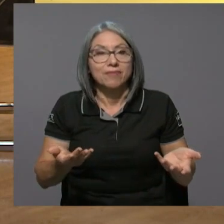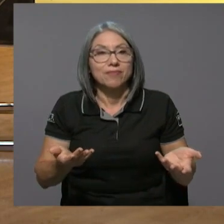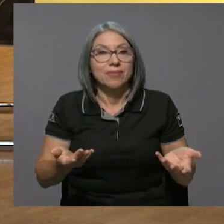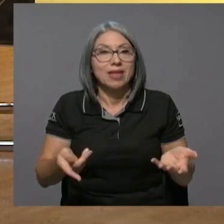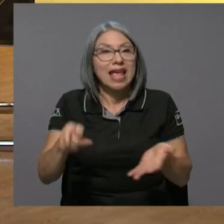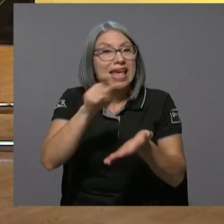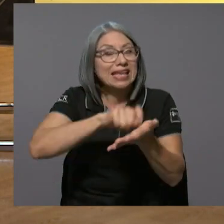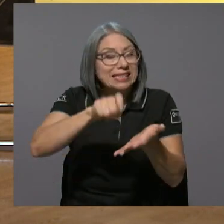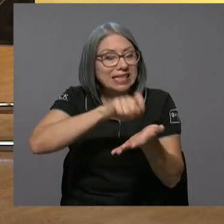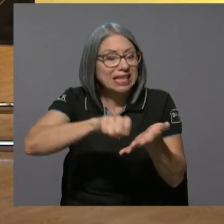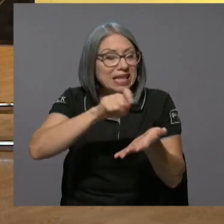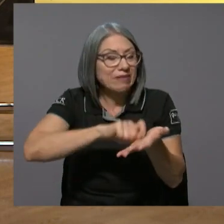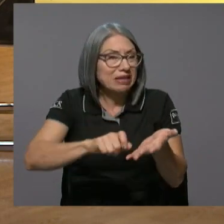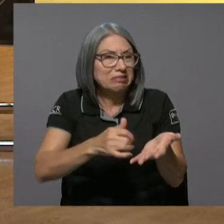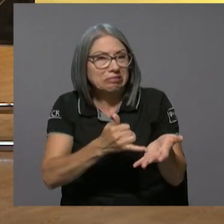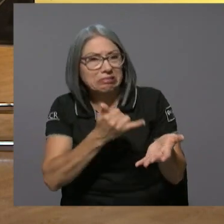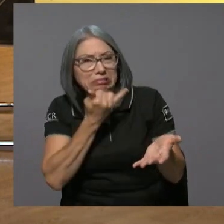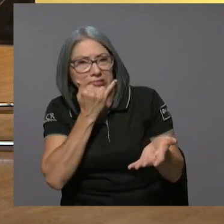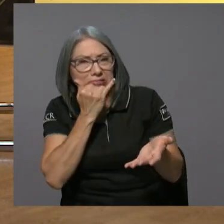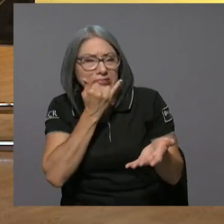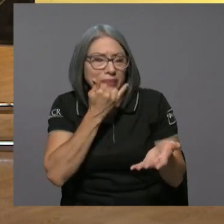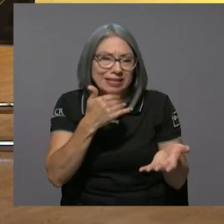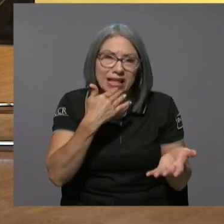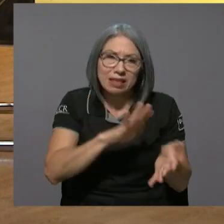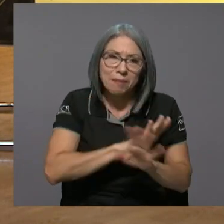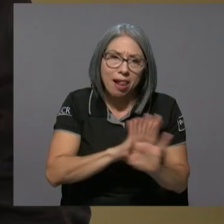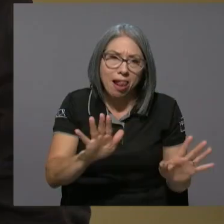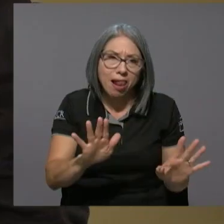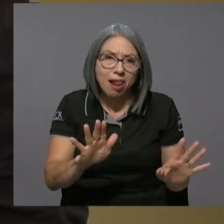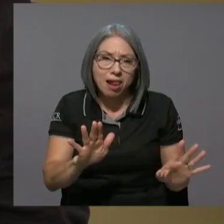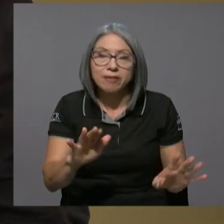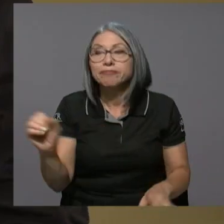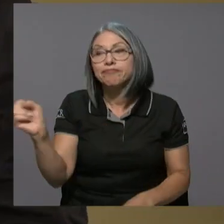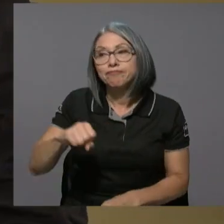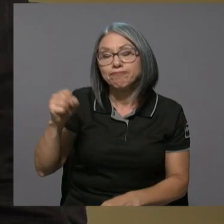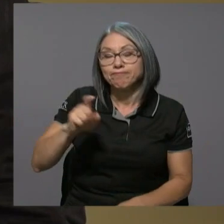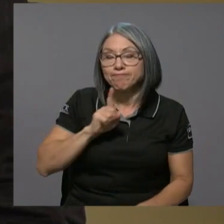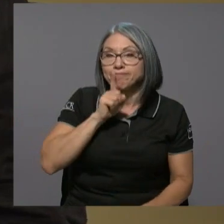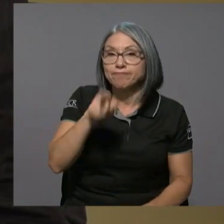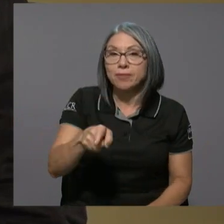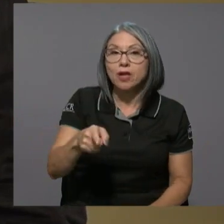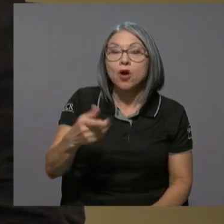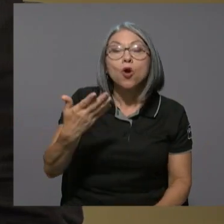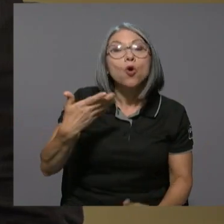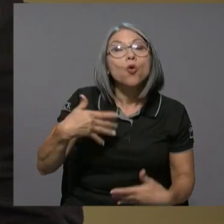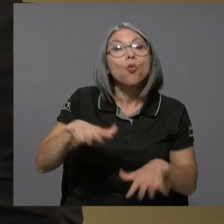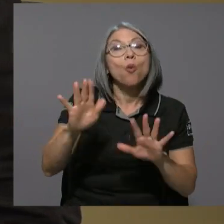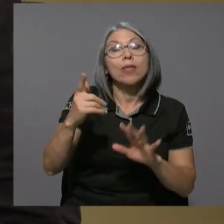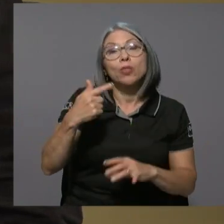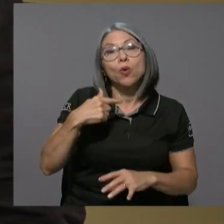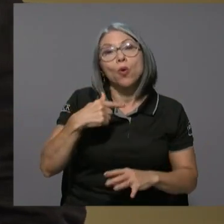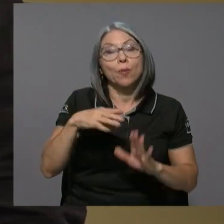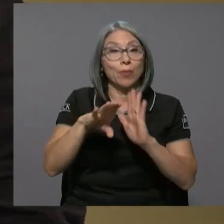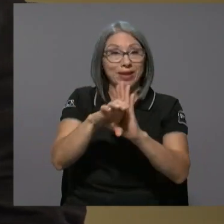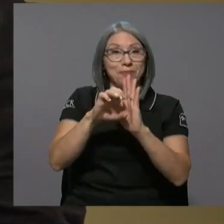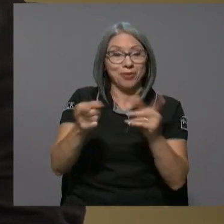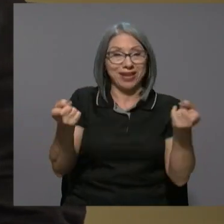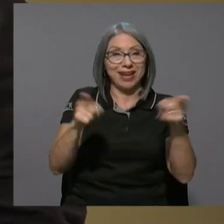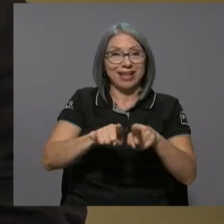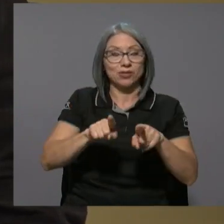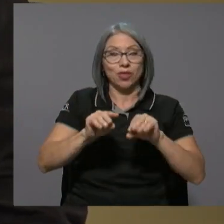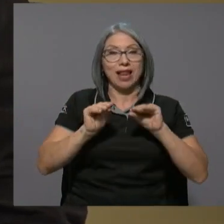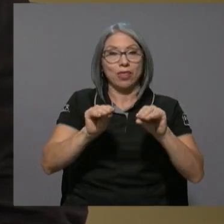escriben bastante mal, para decirlo de alguna manera. Efectivamente. Y cuando uno veía por ejemplo, en el caso de la educación,